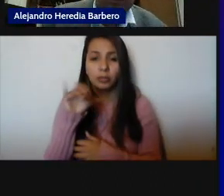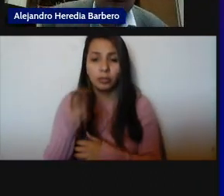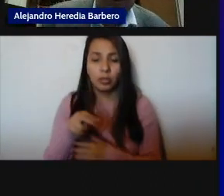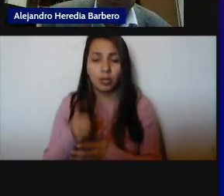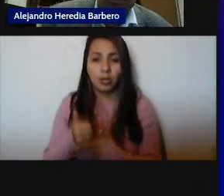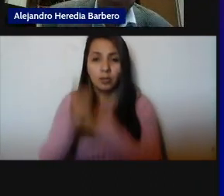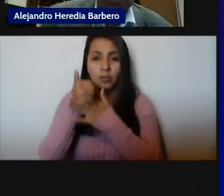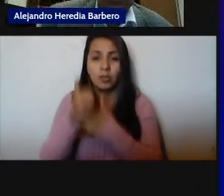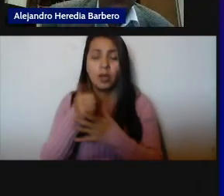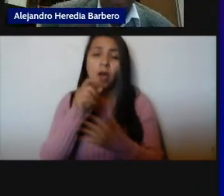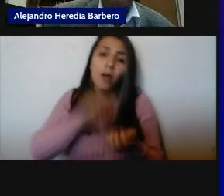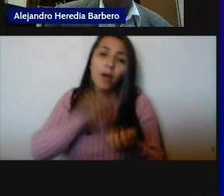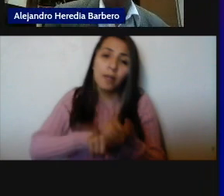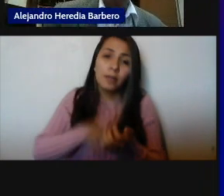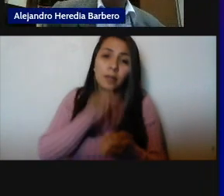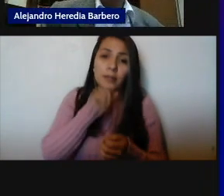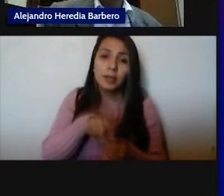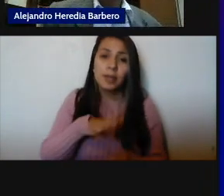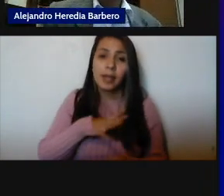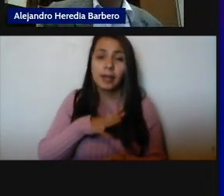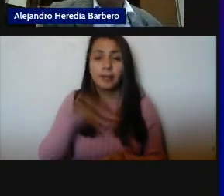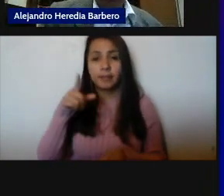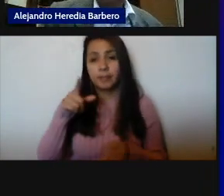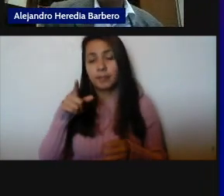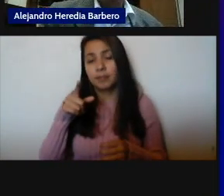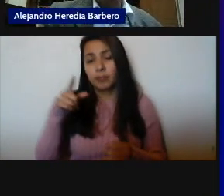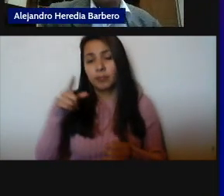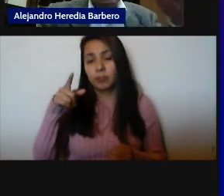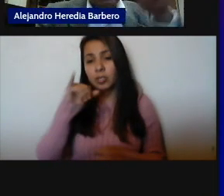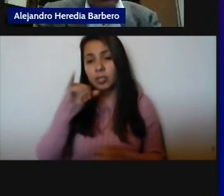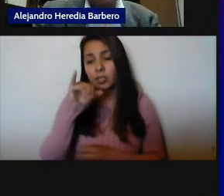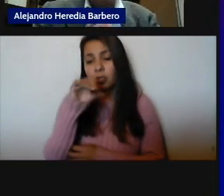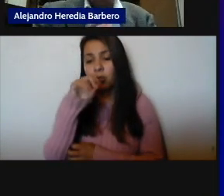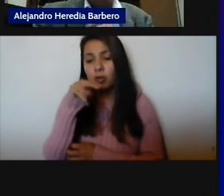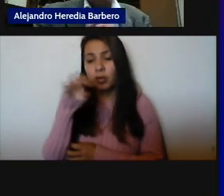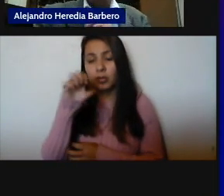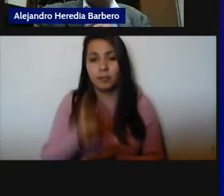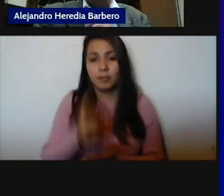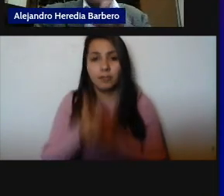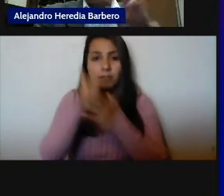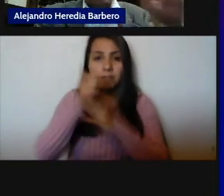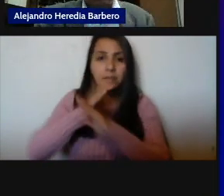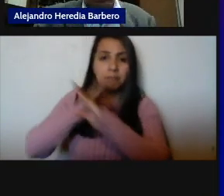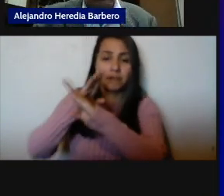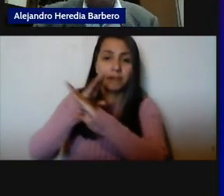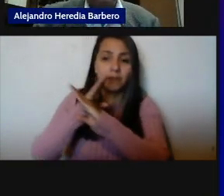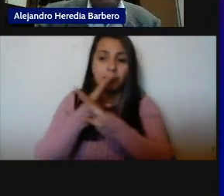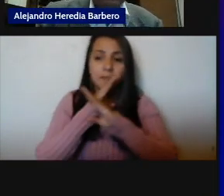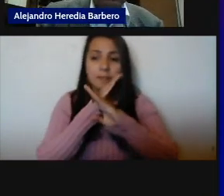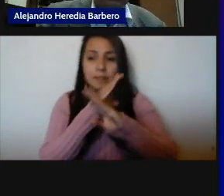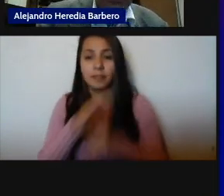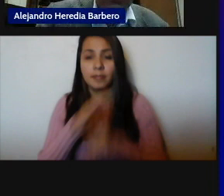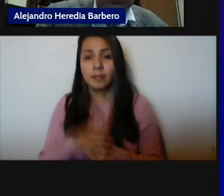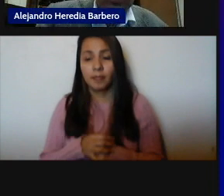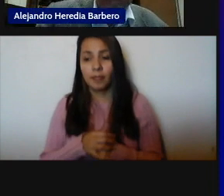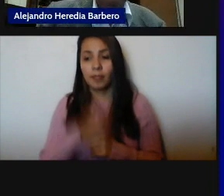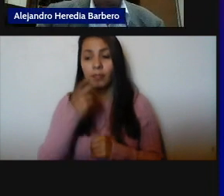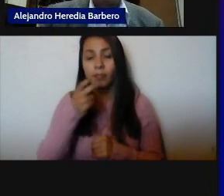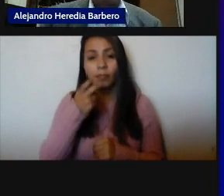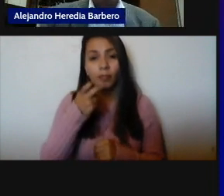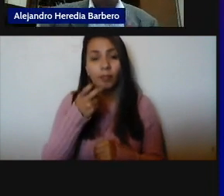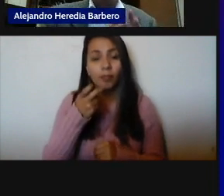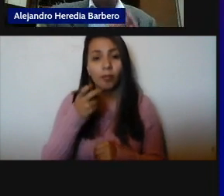de los elementos radiactivos en el interior. Pero bueno, ese es un detalle también que es importante considerar para las simulaciones y para